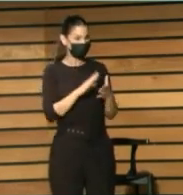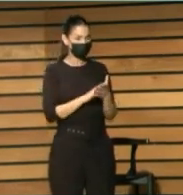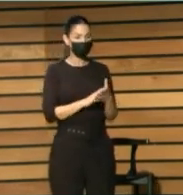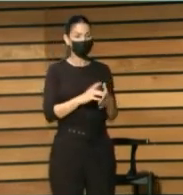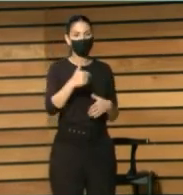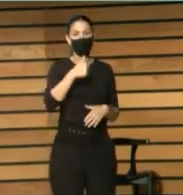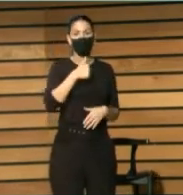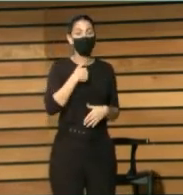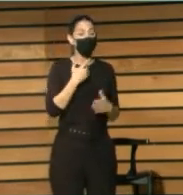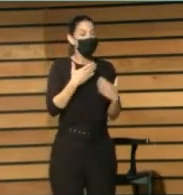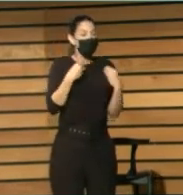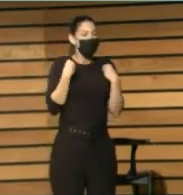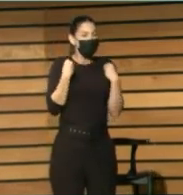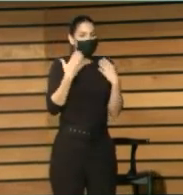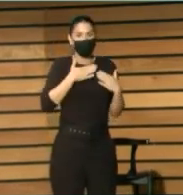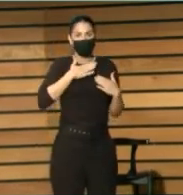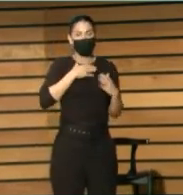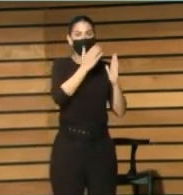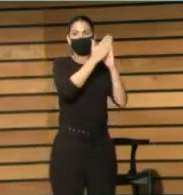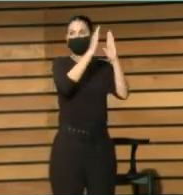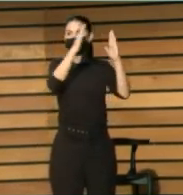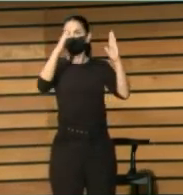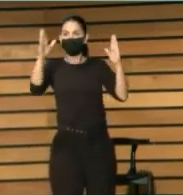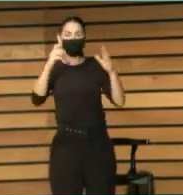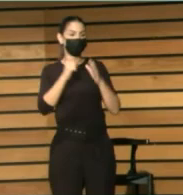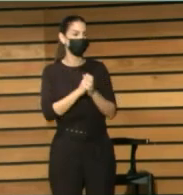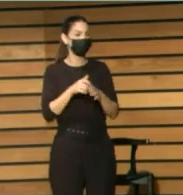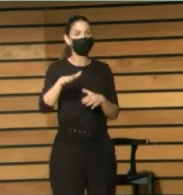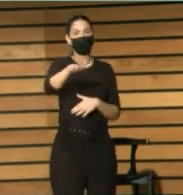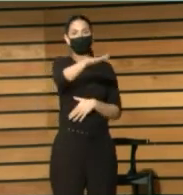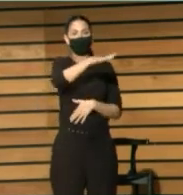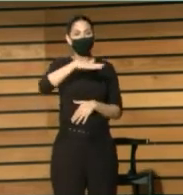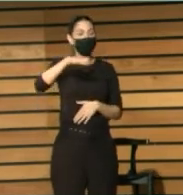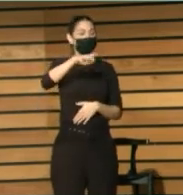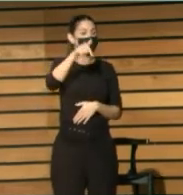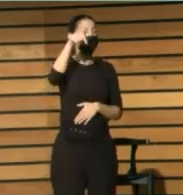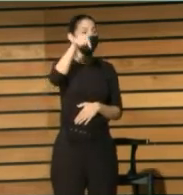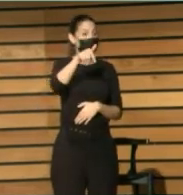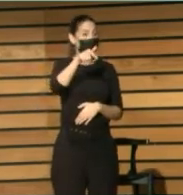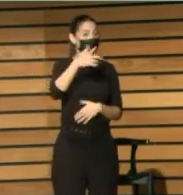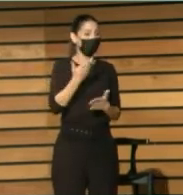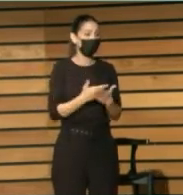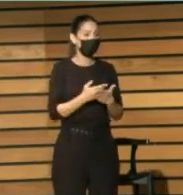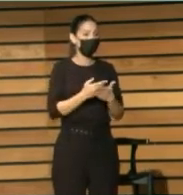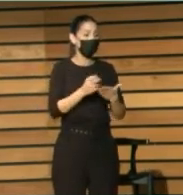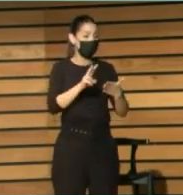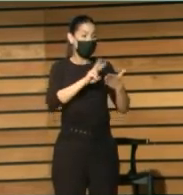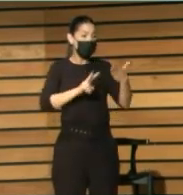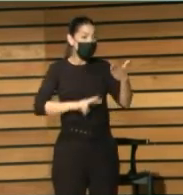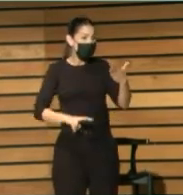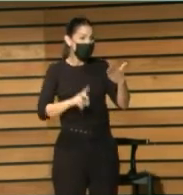es una biblioteca que imagino instalada en aquel barrio en el que costaba tanto aprender a leer y,